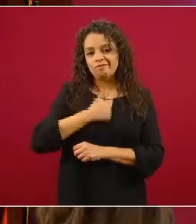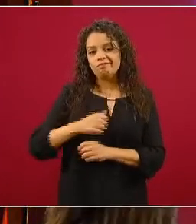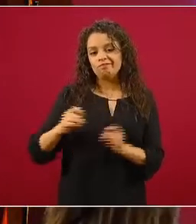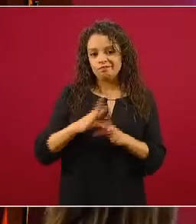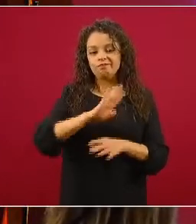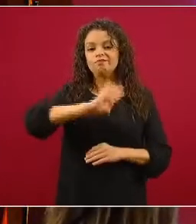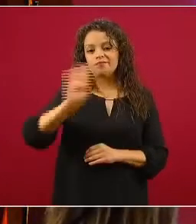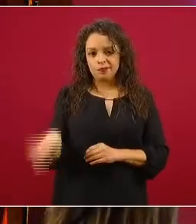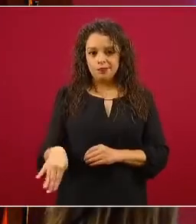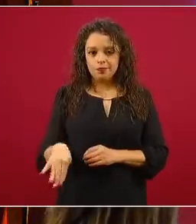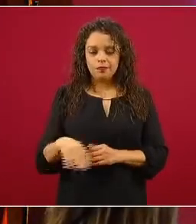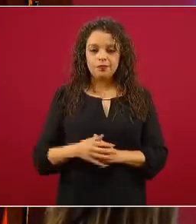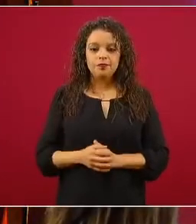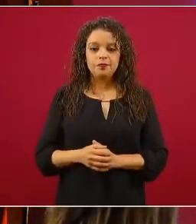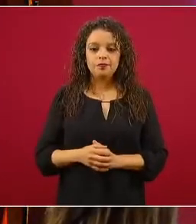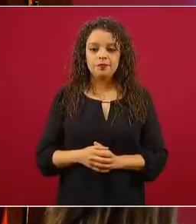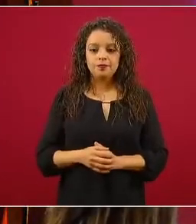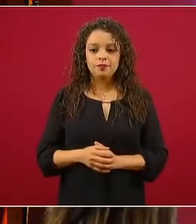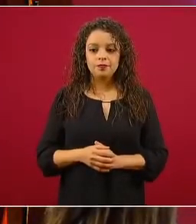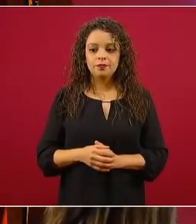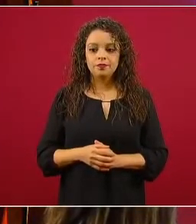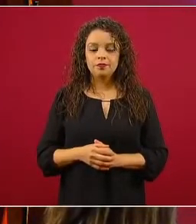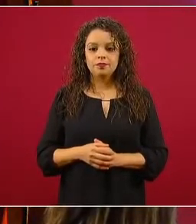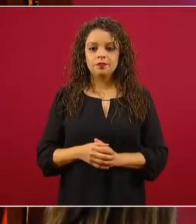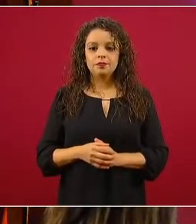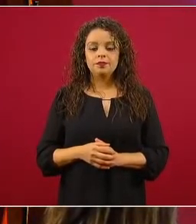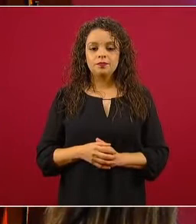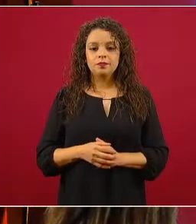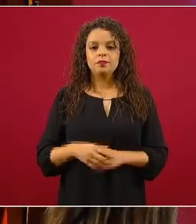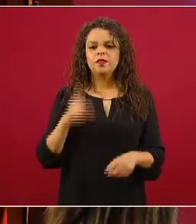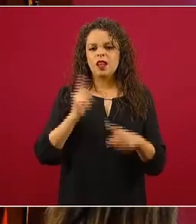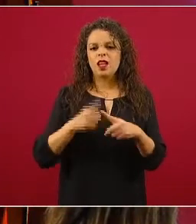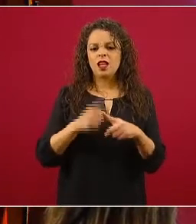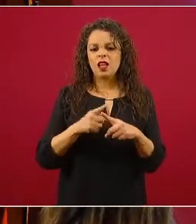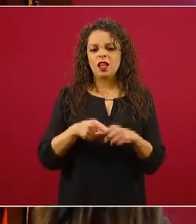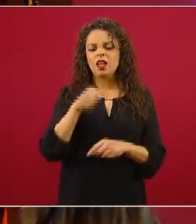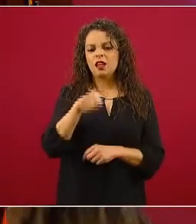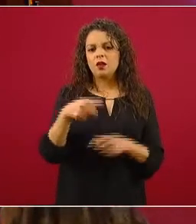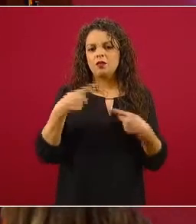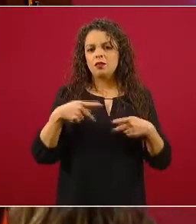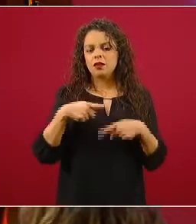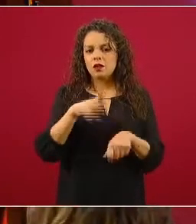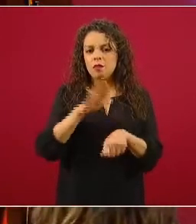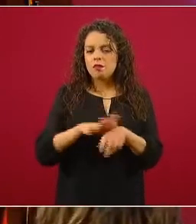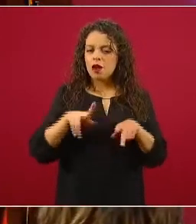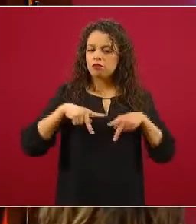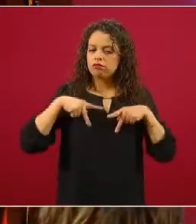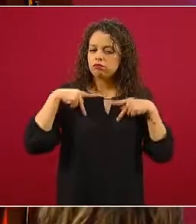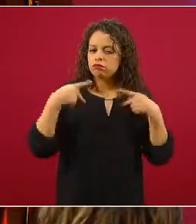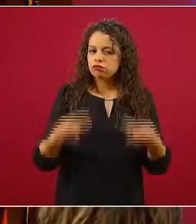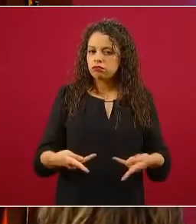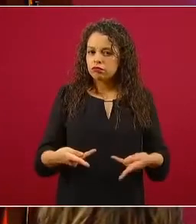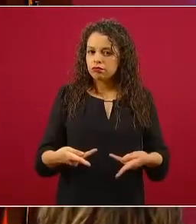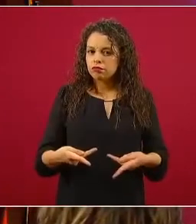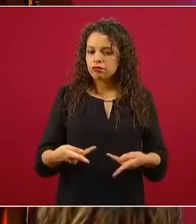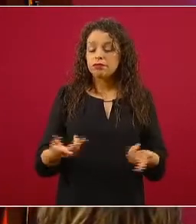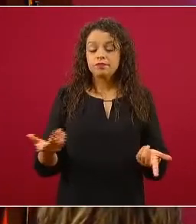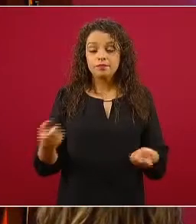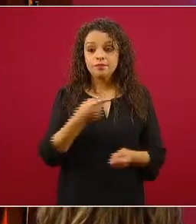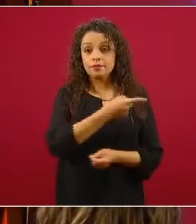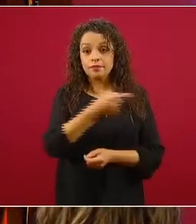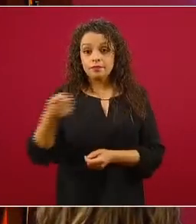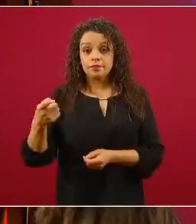¿Quiénes son estos sujetos que son más vulnerables? Son más vulnerables aquellos que tienen